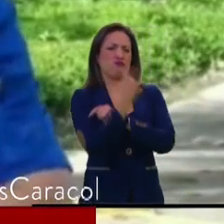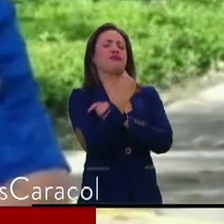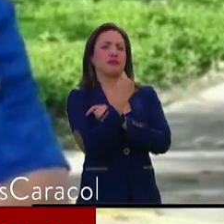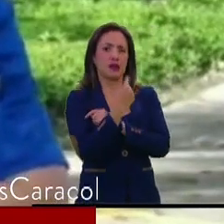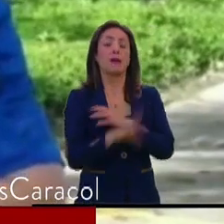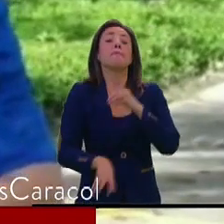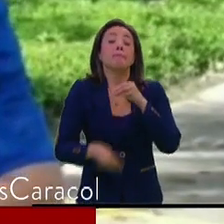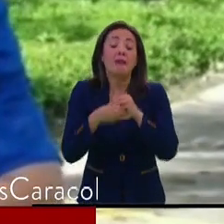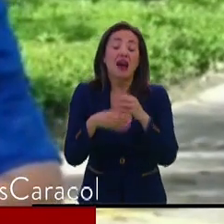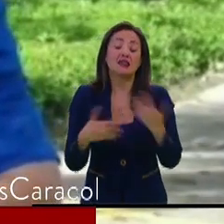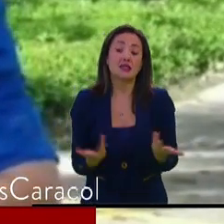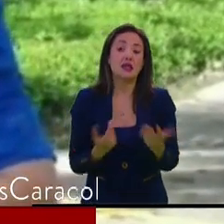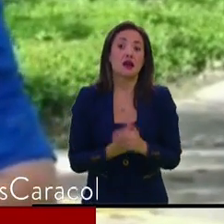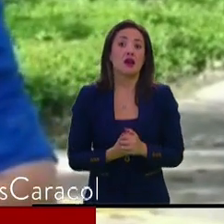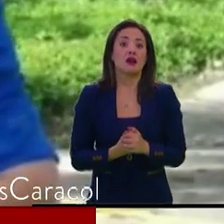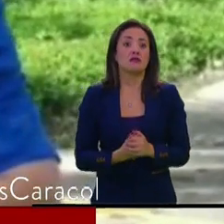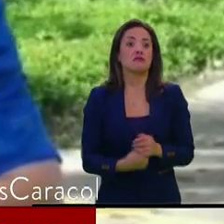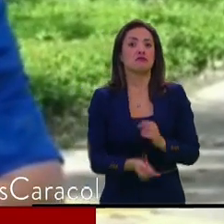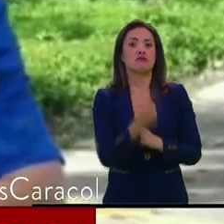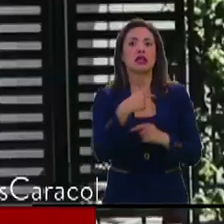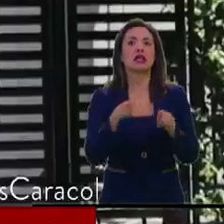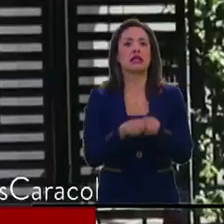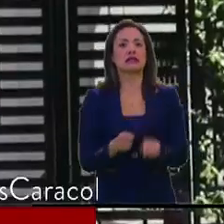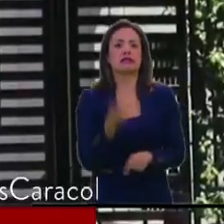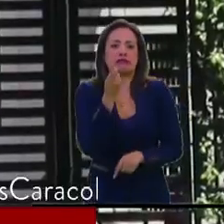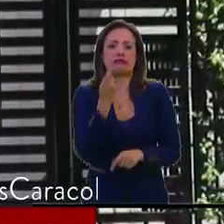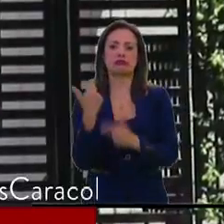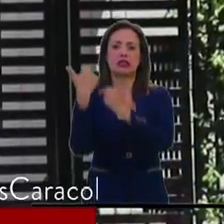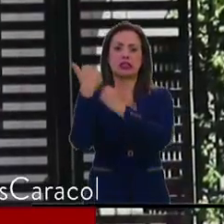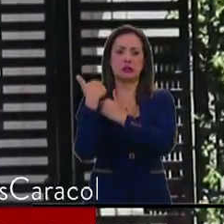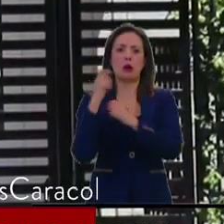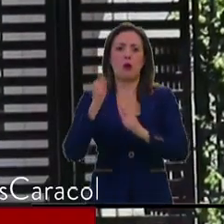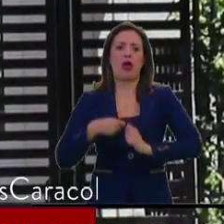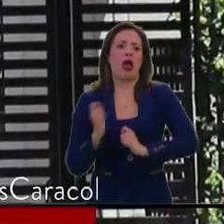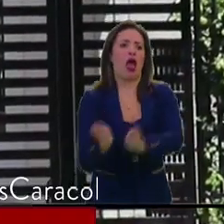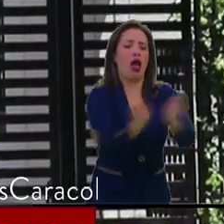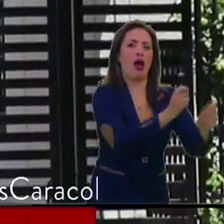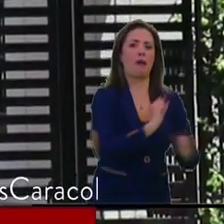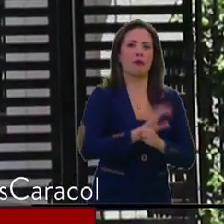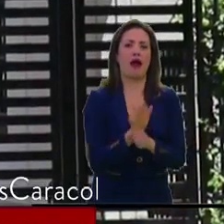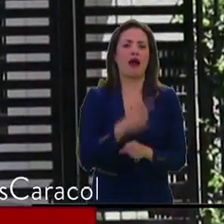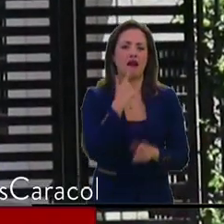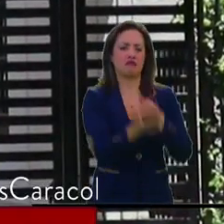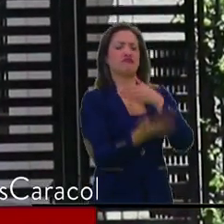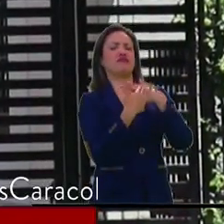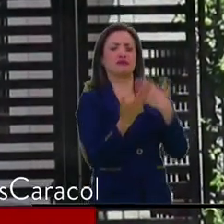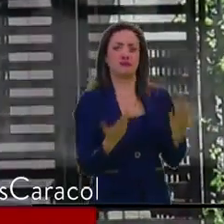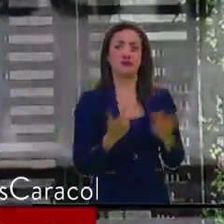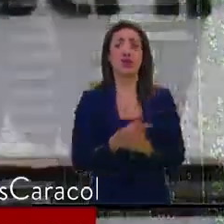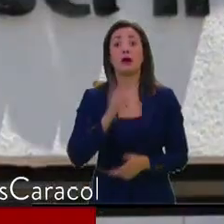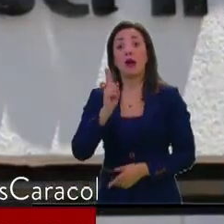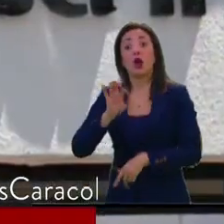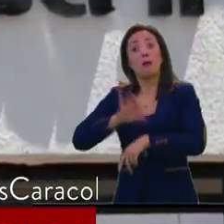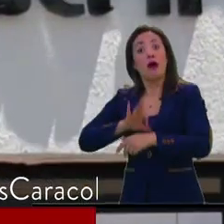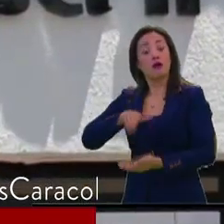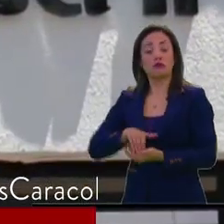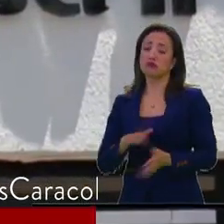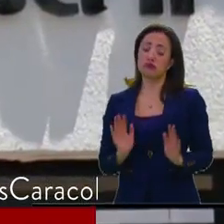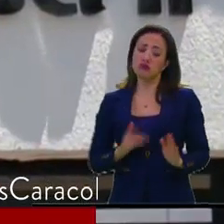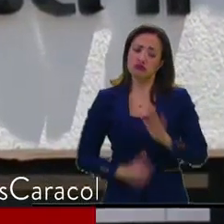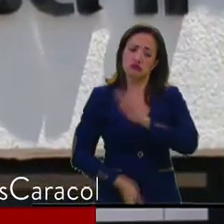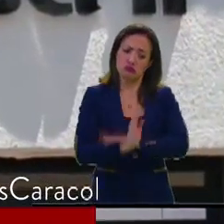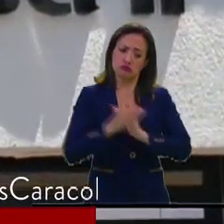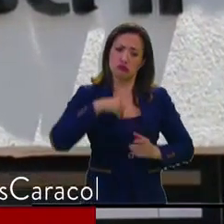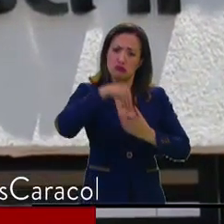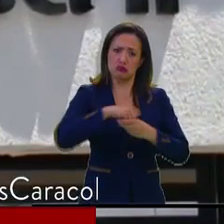esto, la responsabilidad y el riesgo de contagio que tengo. Sin embargo, la postura de este médico es que seguirá viviendo en el conjunto,